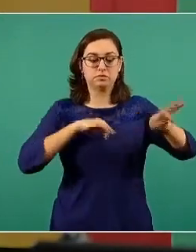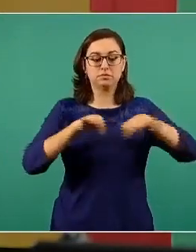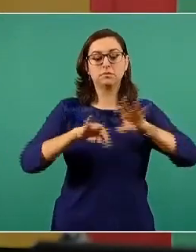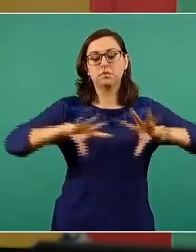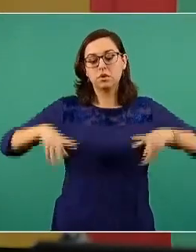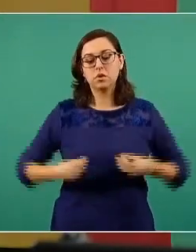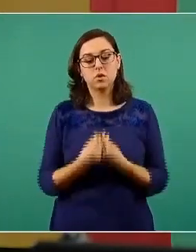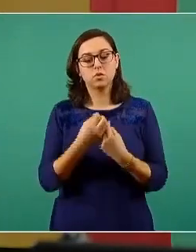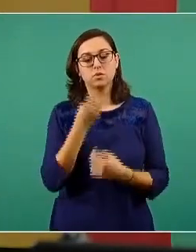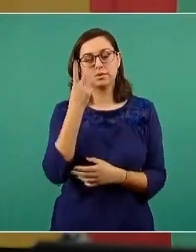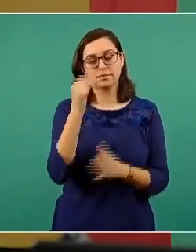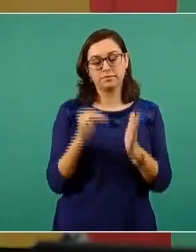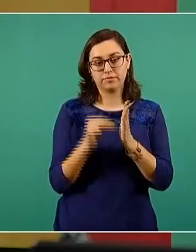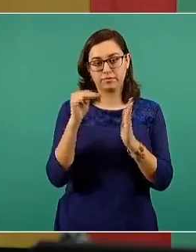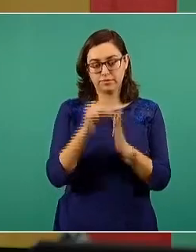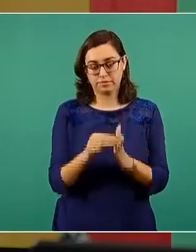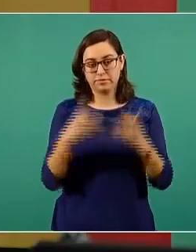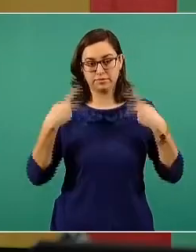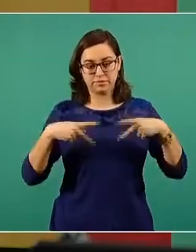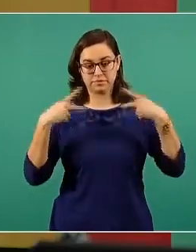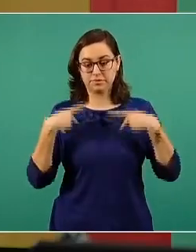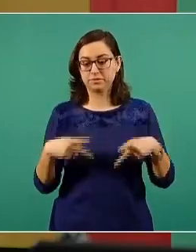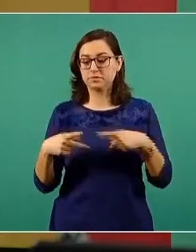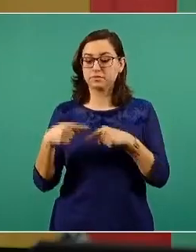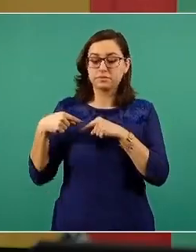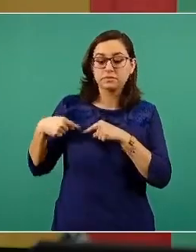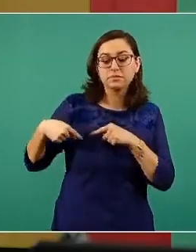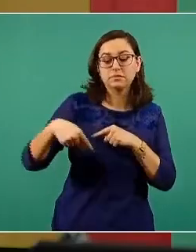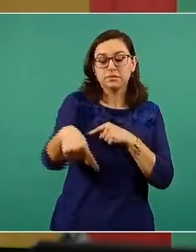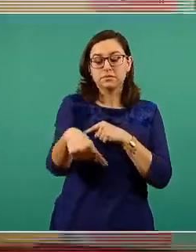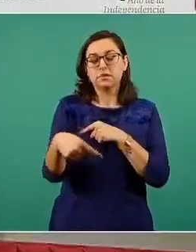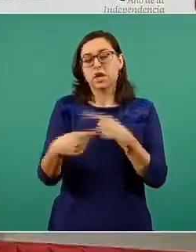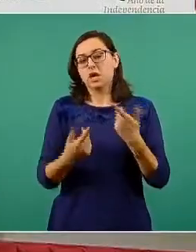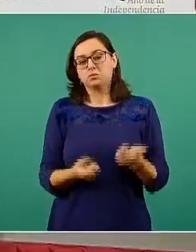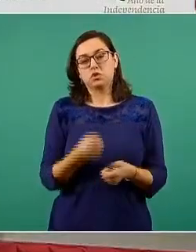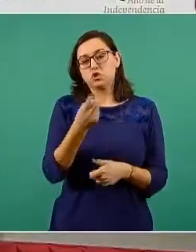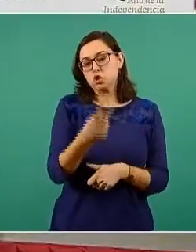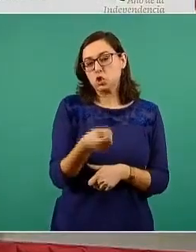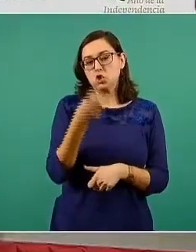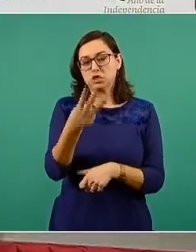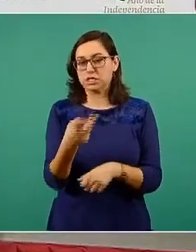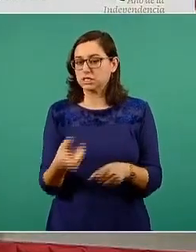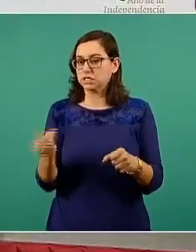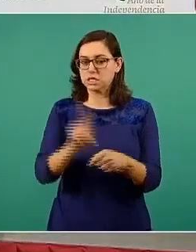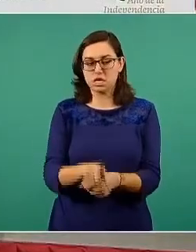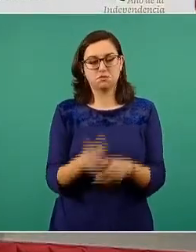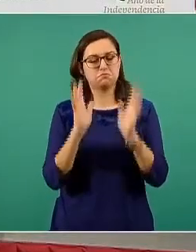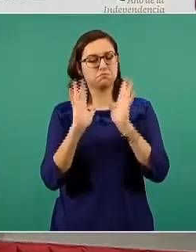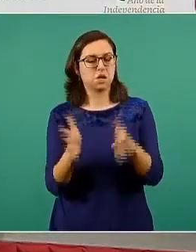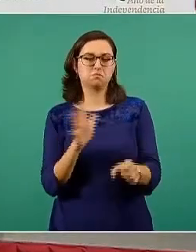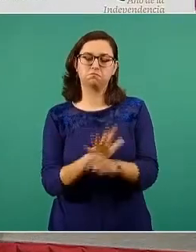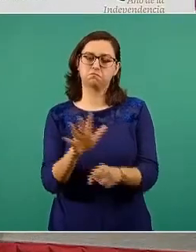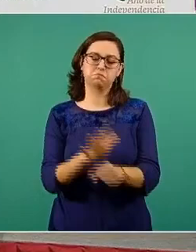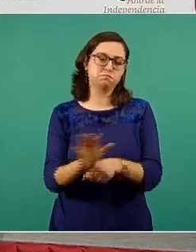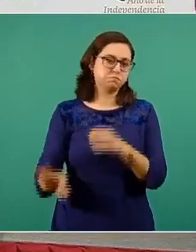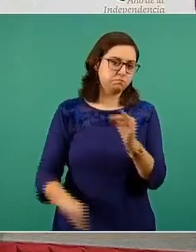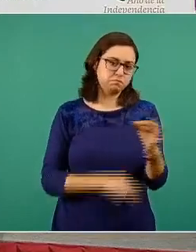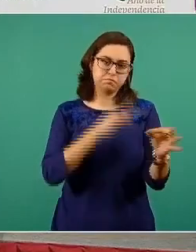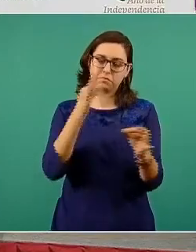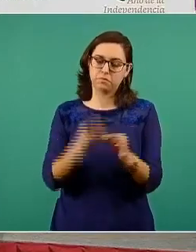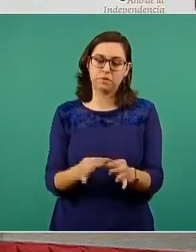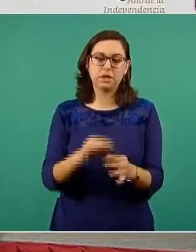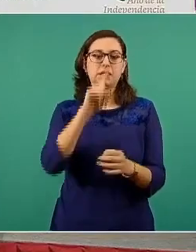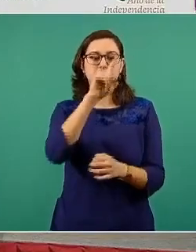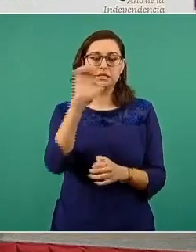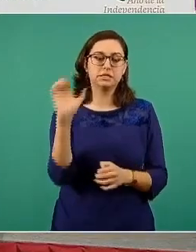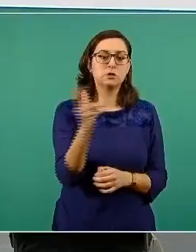personas que en esta semana, en las próximas 48 o 72 horas, culminaremos con la vacunación en